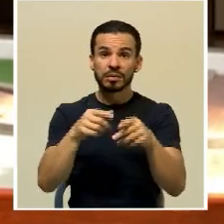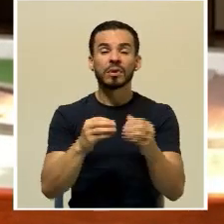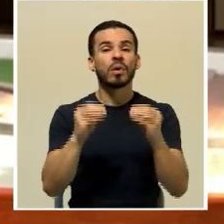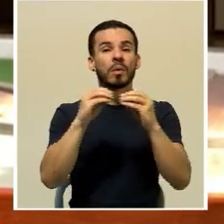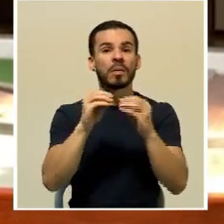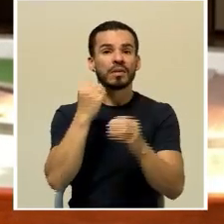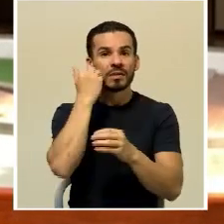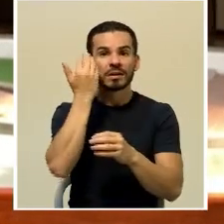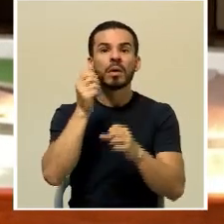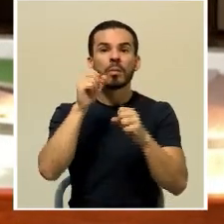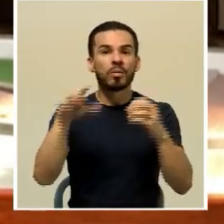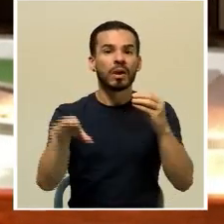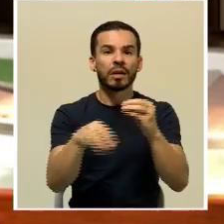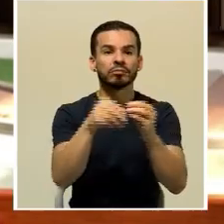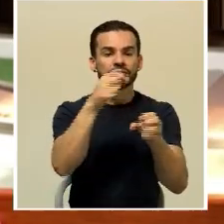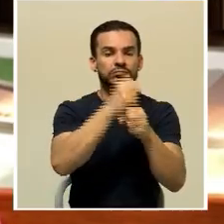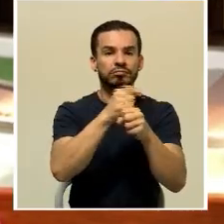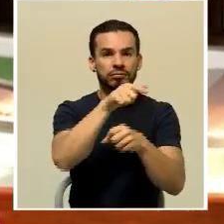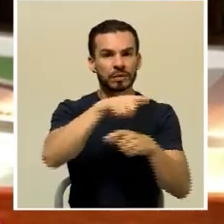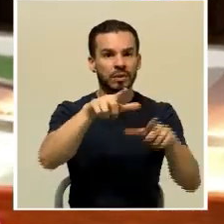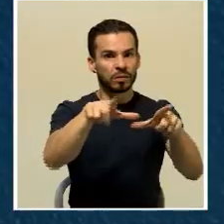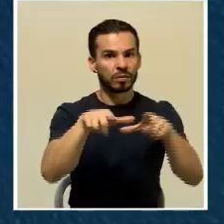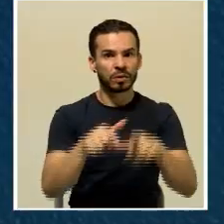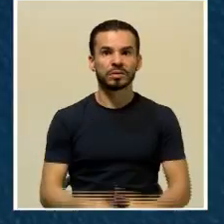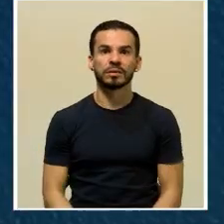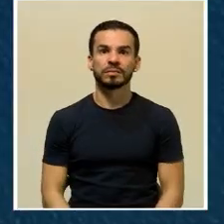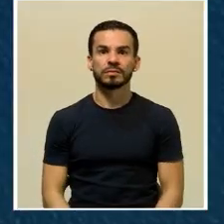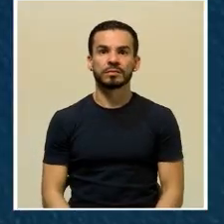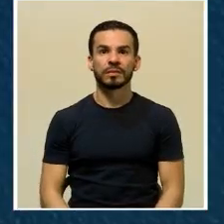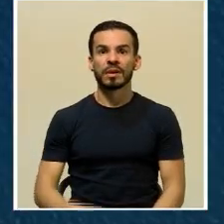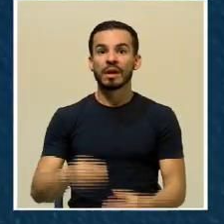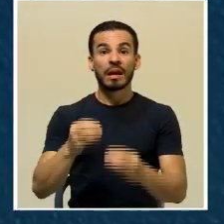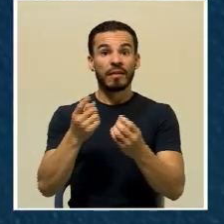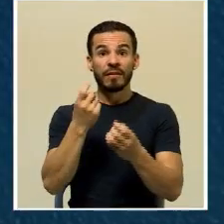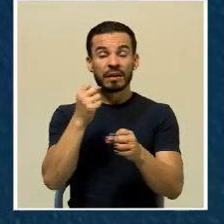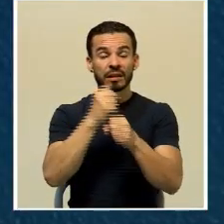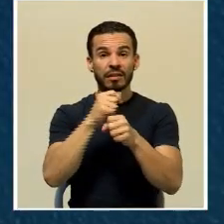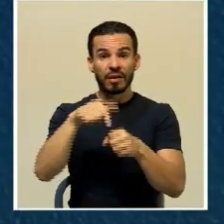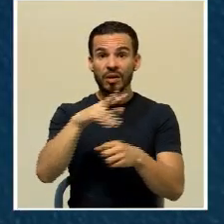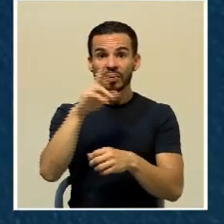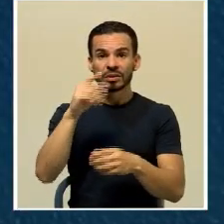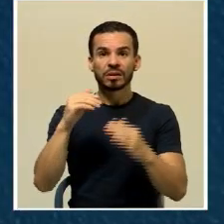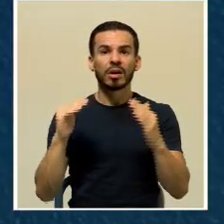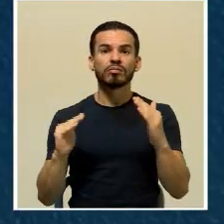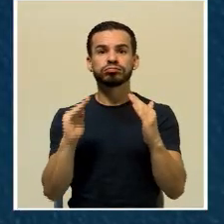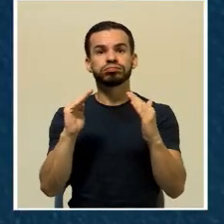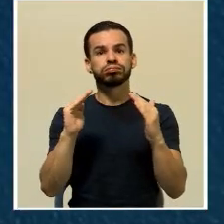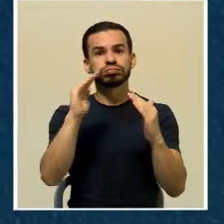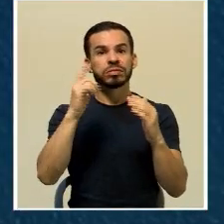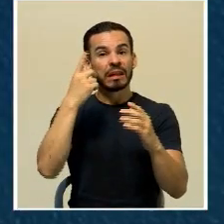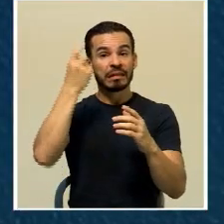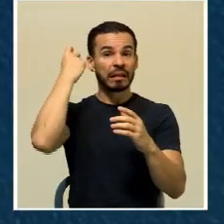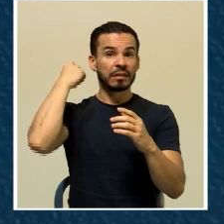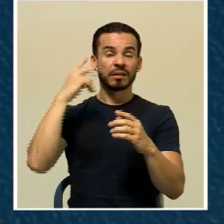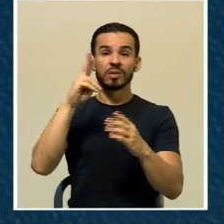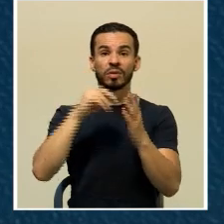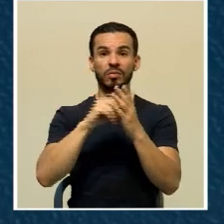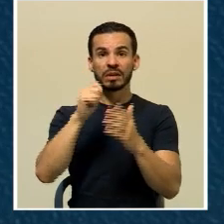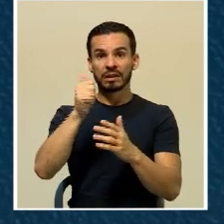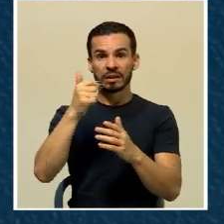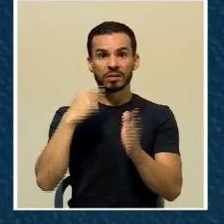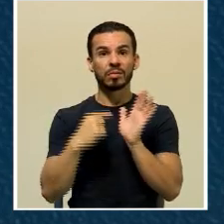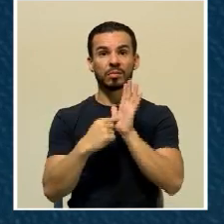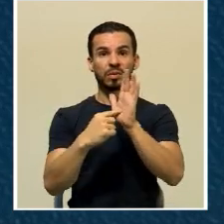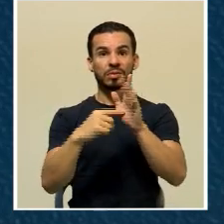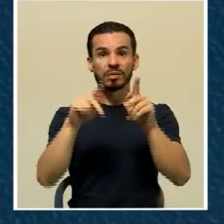con mayor facilidad puedan sumarse a esos puestos de trabajo. El desempleo en Costa Rica ha venido aumentando desde el año 2010, tal y como se